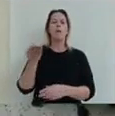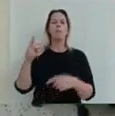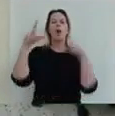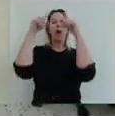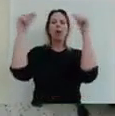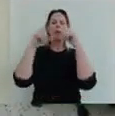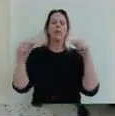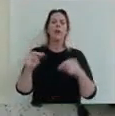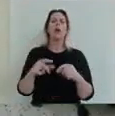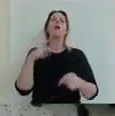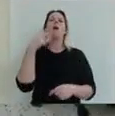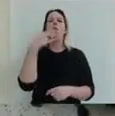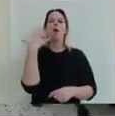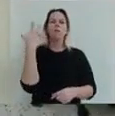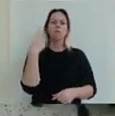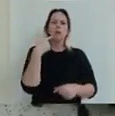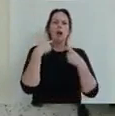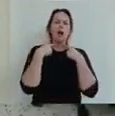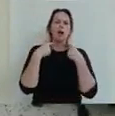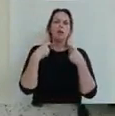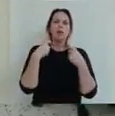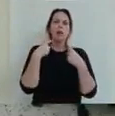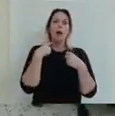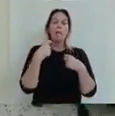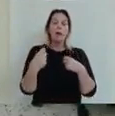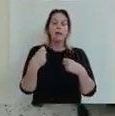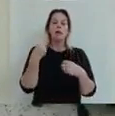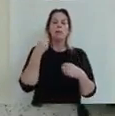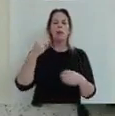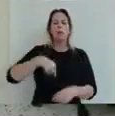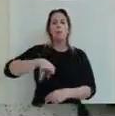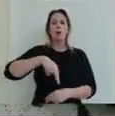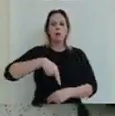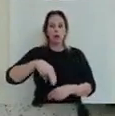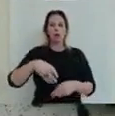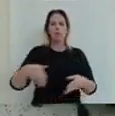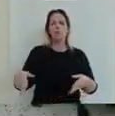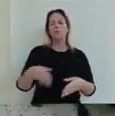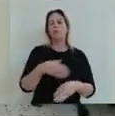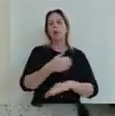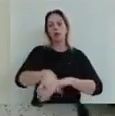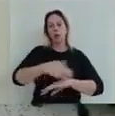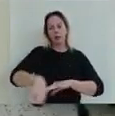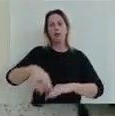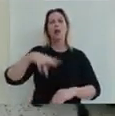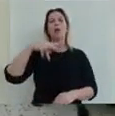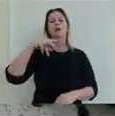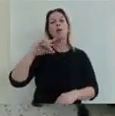JJ Valle ante un accidente de tránsito donde perdiera la vida un adolescente en nuestra ciudad.